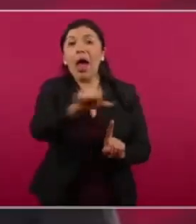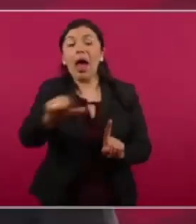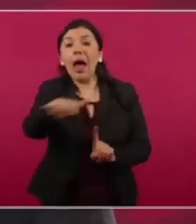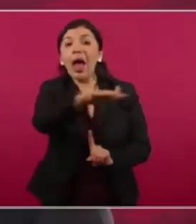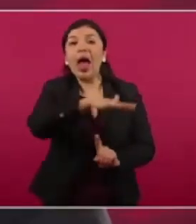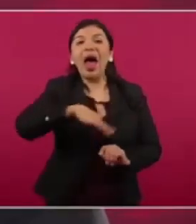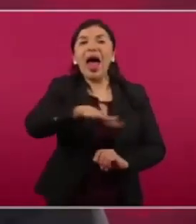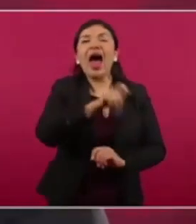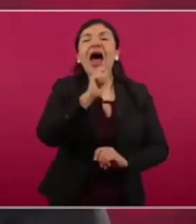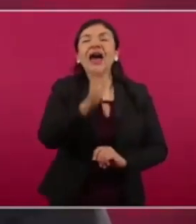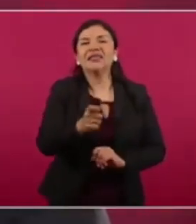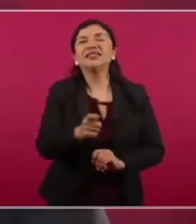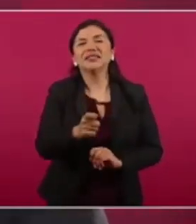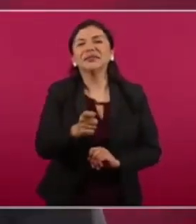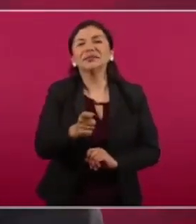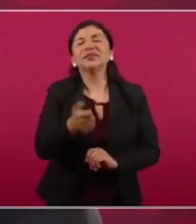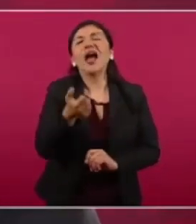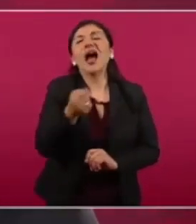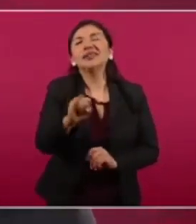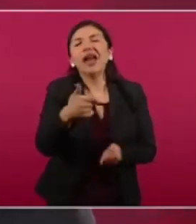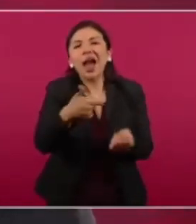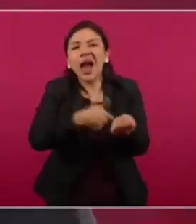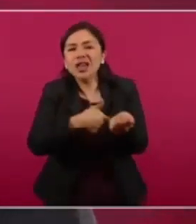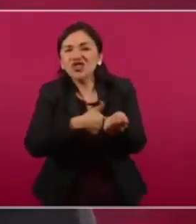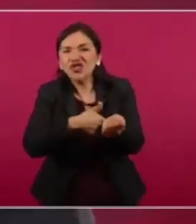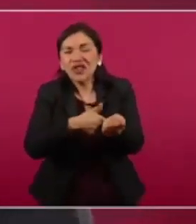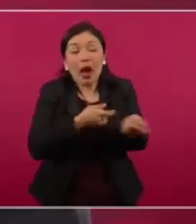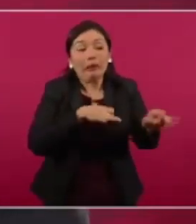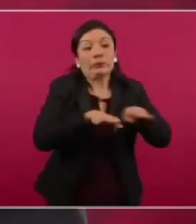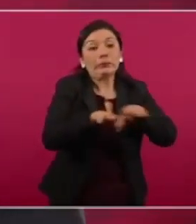que se manejan en los sótanos.